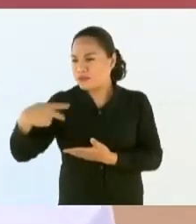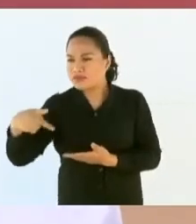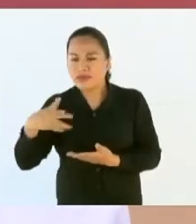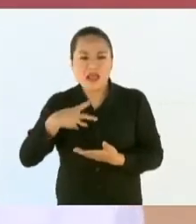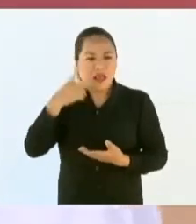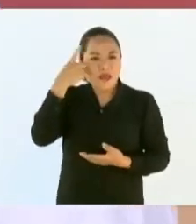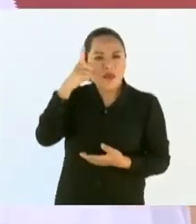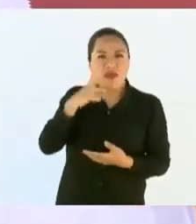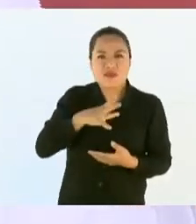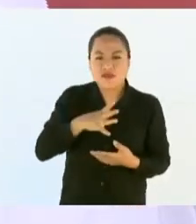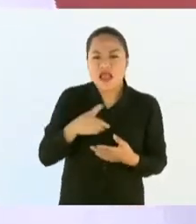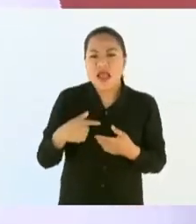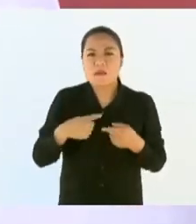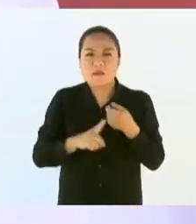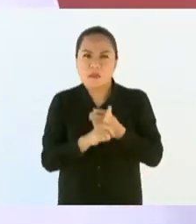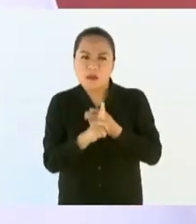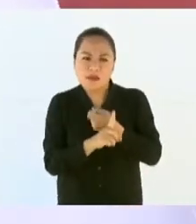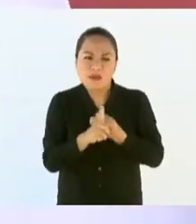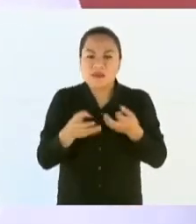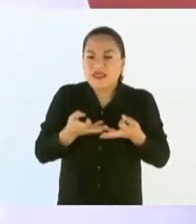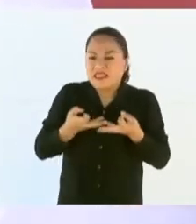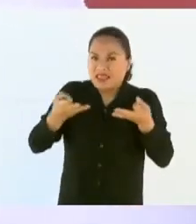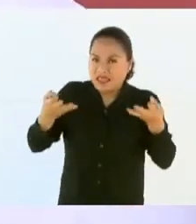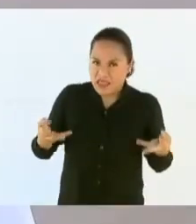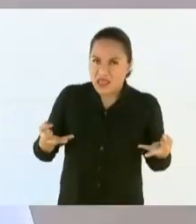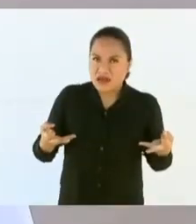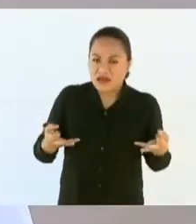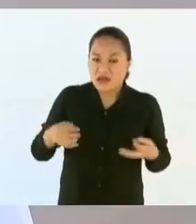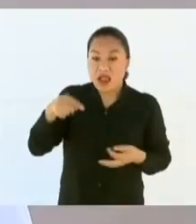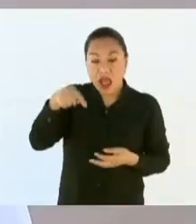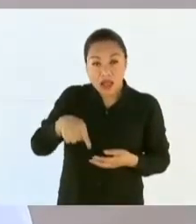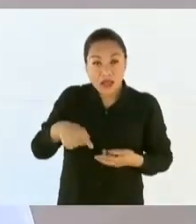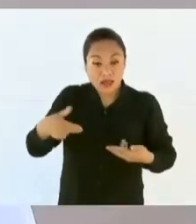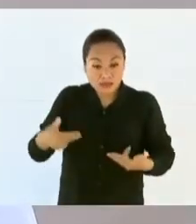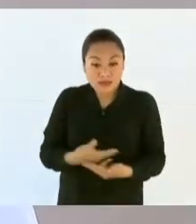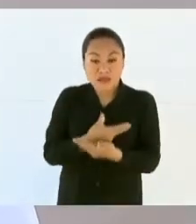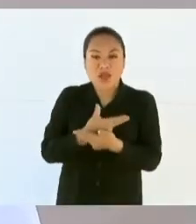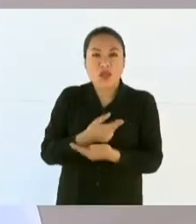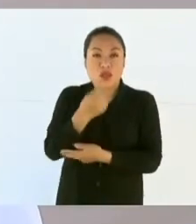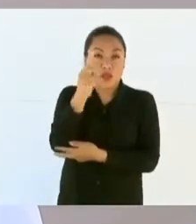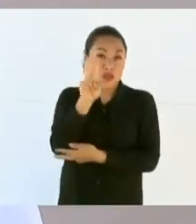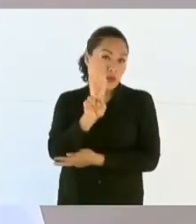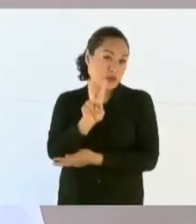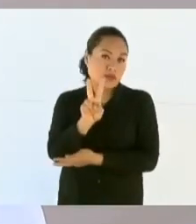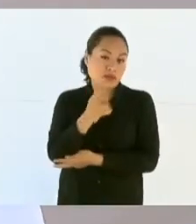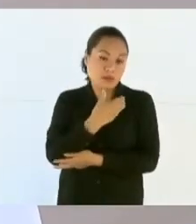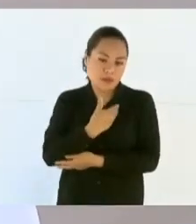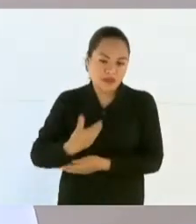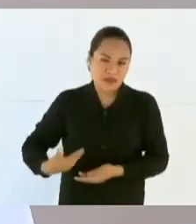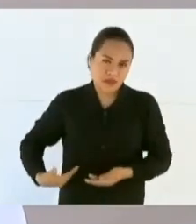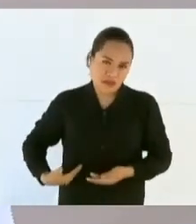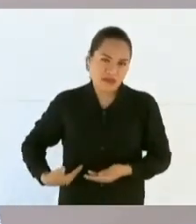y aquí son originarios dos presidentes que